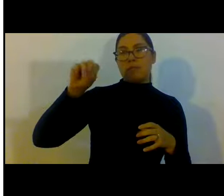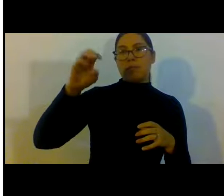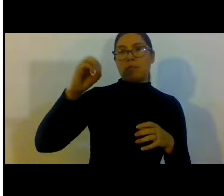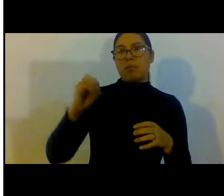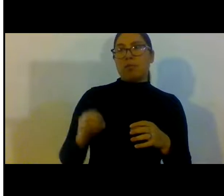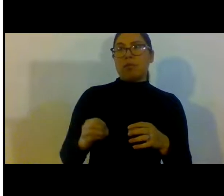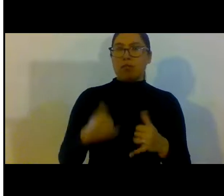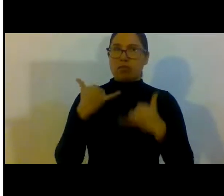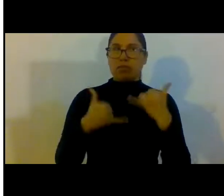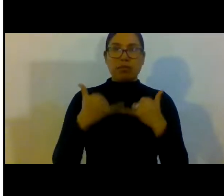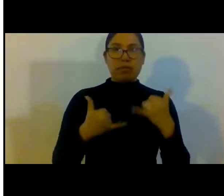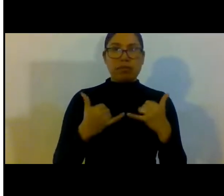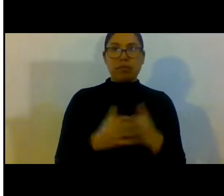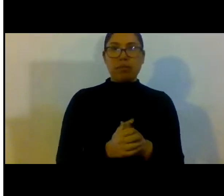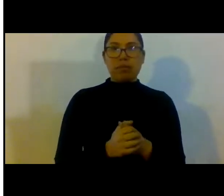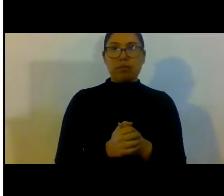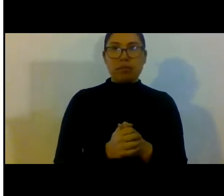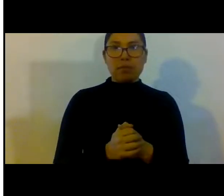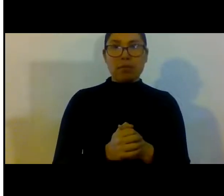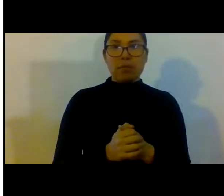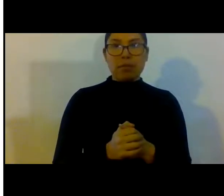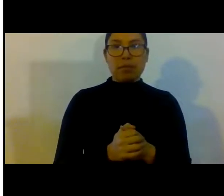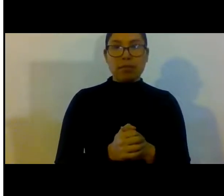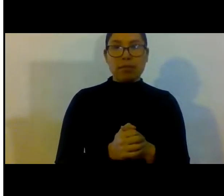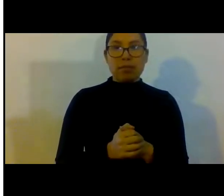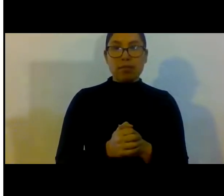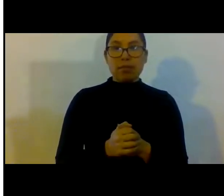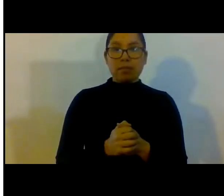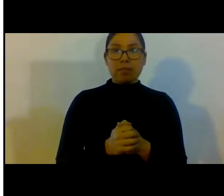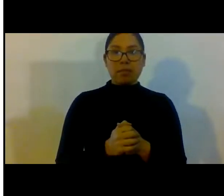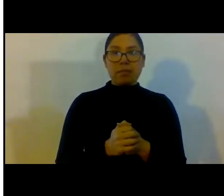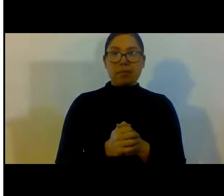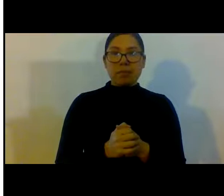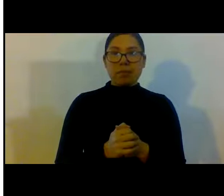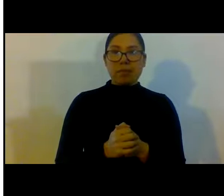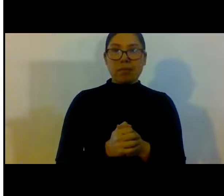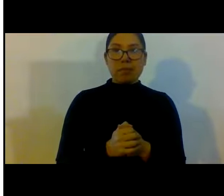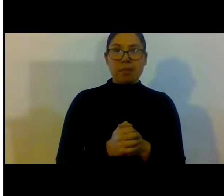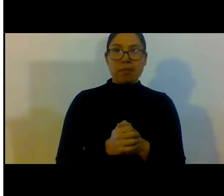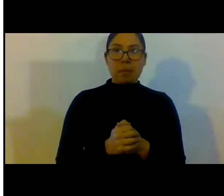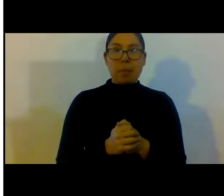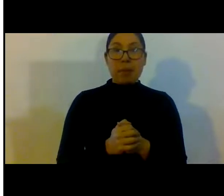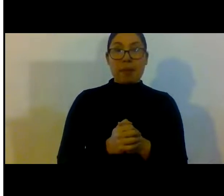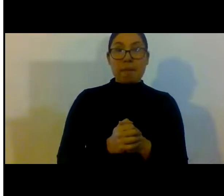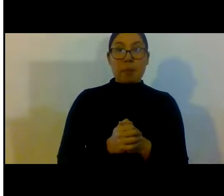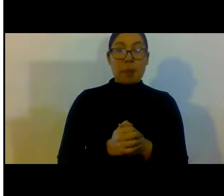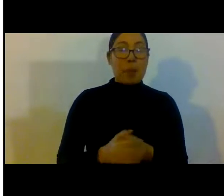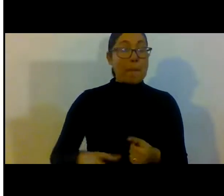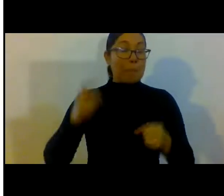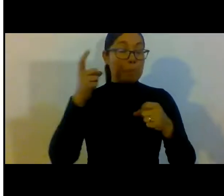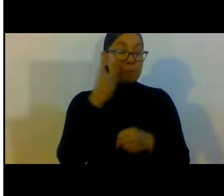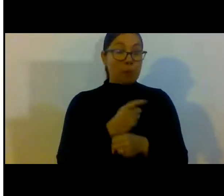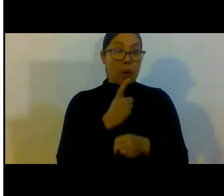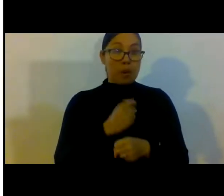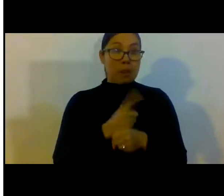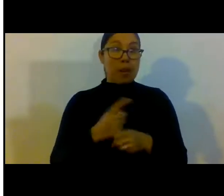que si había o has escuchado en algún otro libro. Entonces, estamos en lo profundo y luego salimos a preguntas que te regresan al libro.